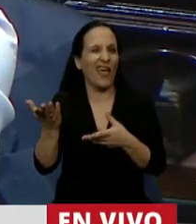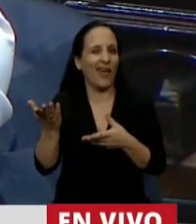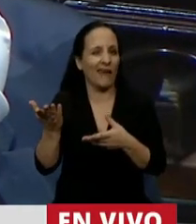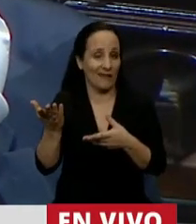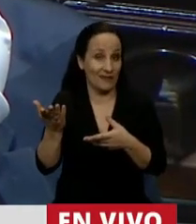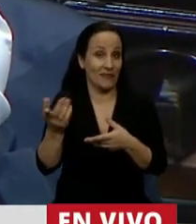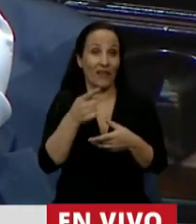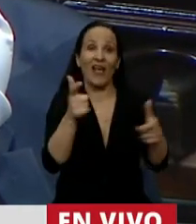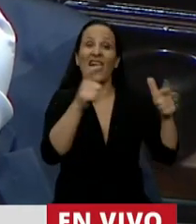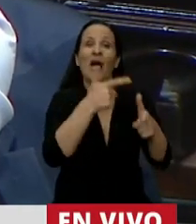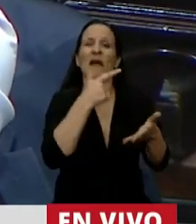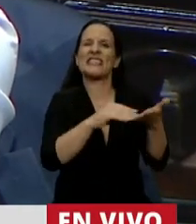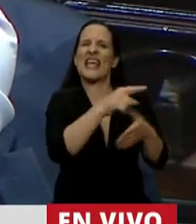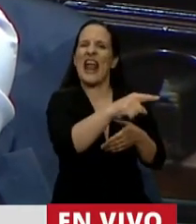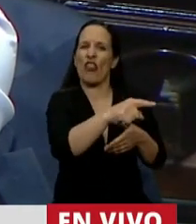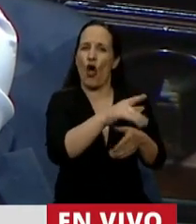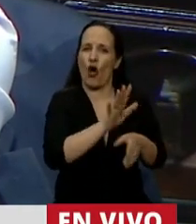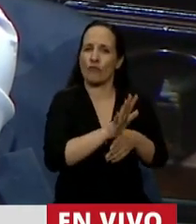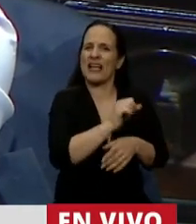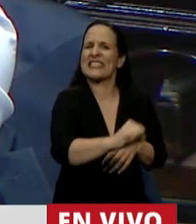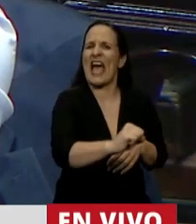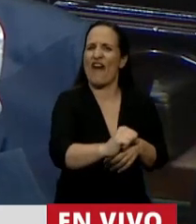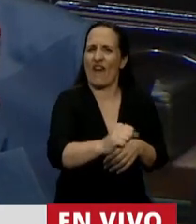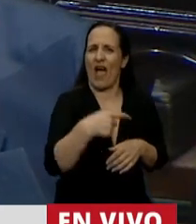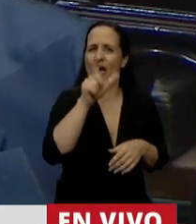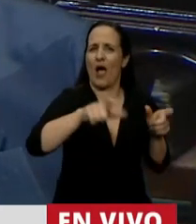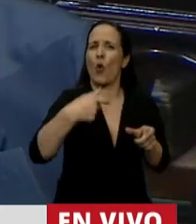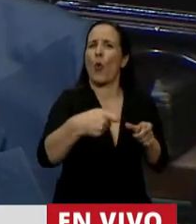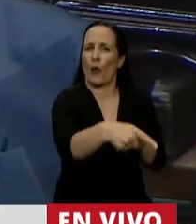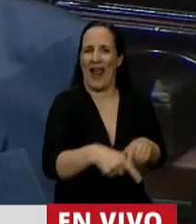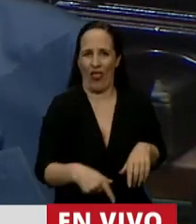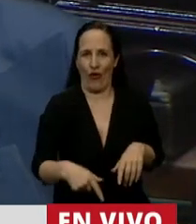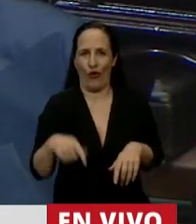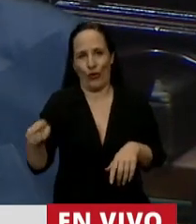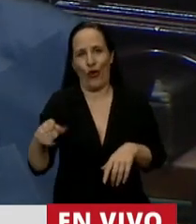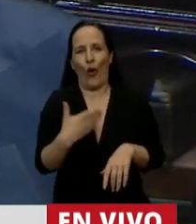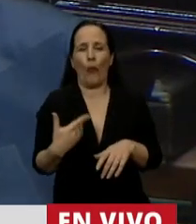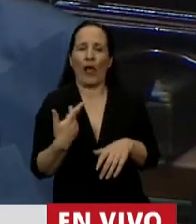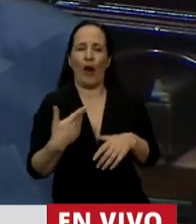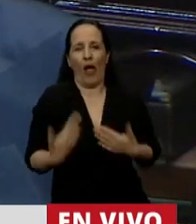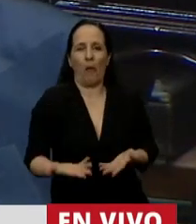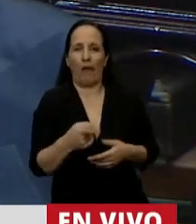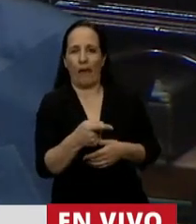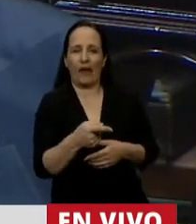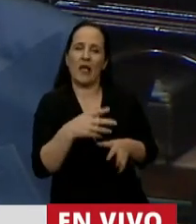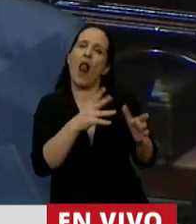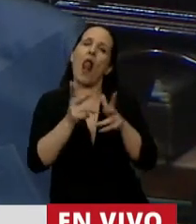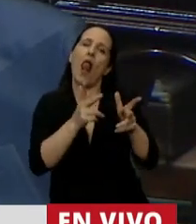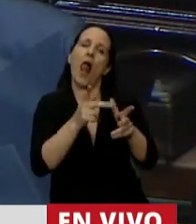haciendo en la Cámara de Senadores cuando están estafando a todos los jubilados. Eso es lo primero que quiere lograr el gobierno con esta ley, presidente.